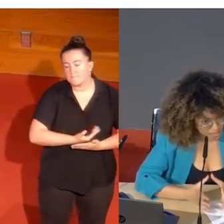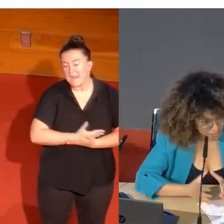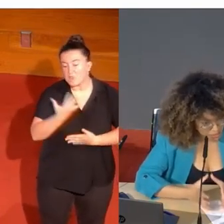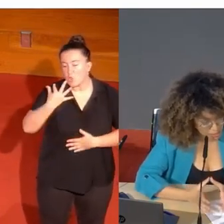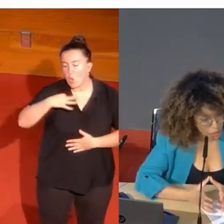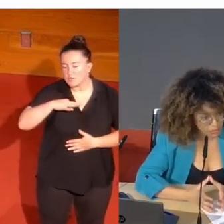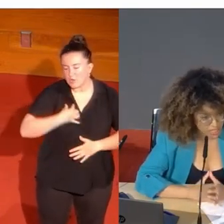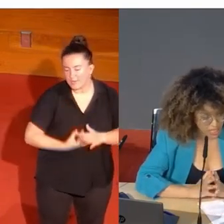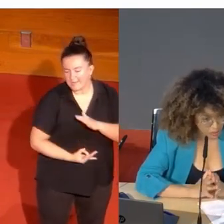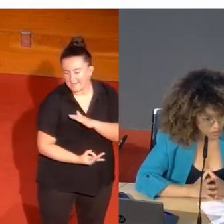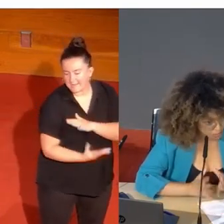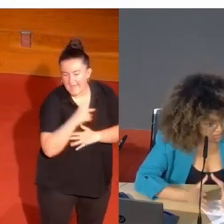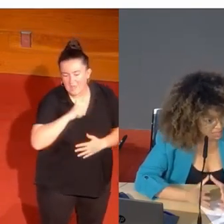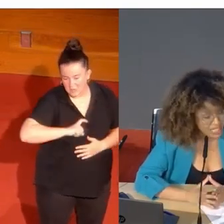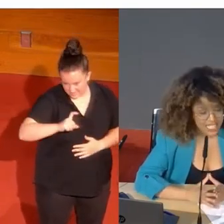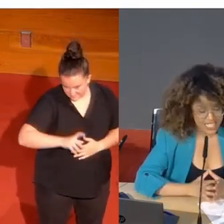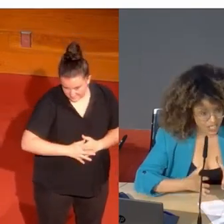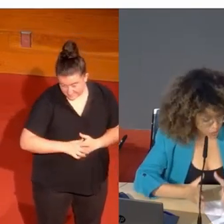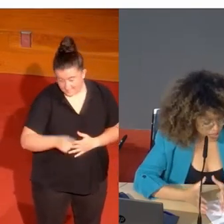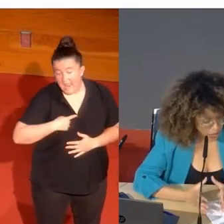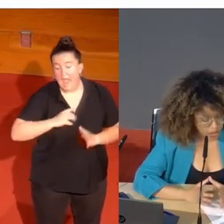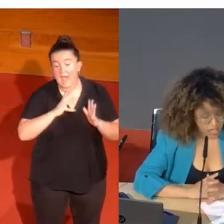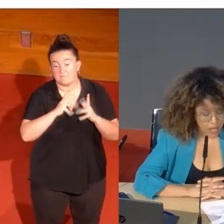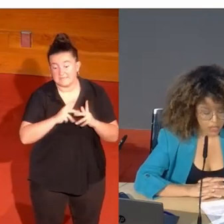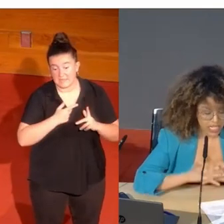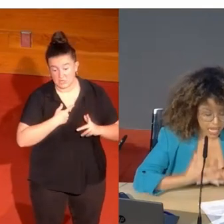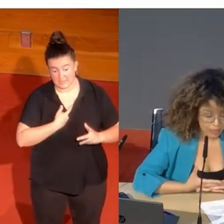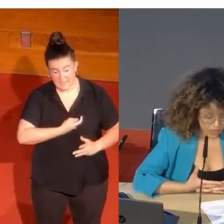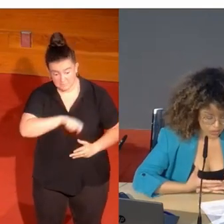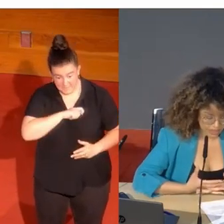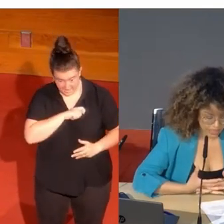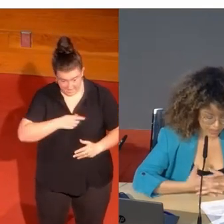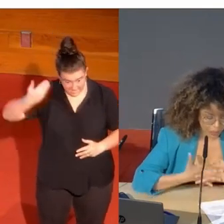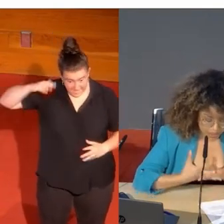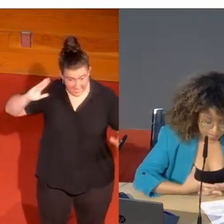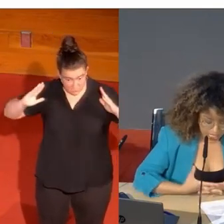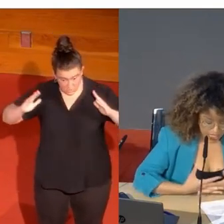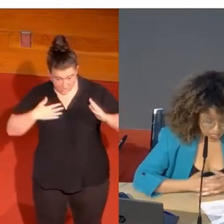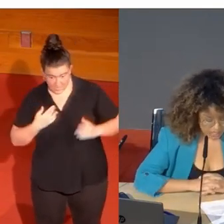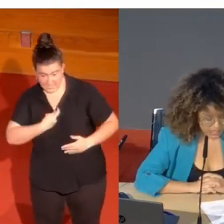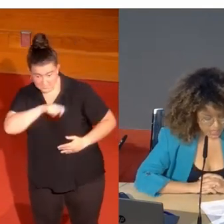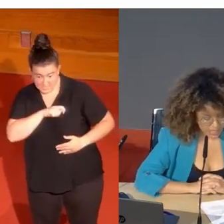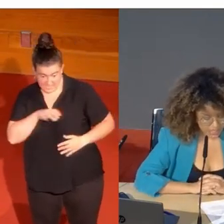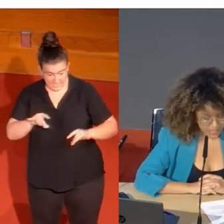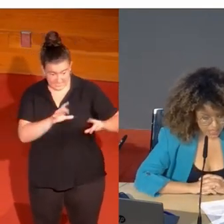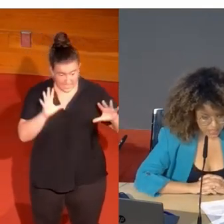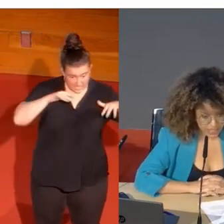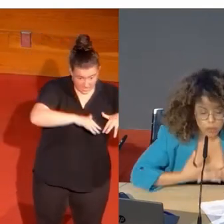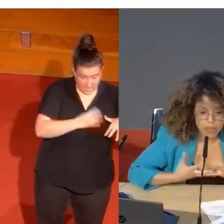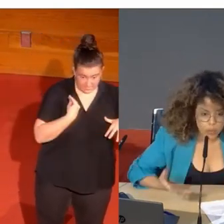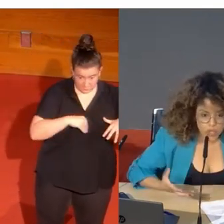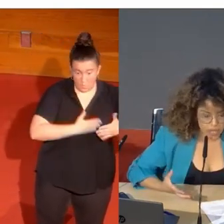administrador estaba bajo la administración de España es historiador Pues él habla no de de la importancia de